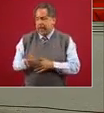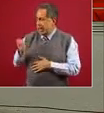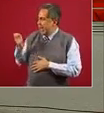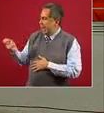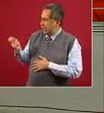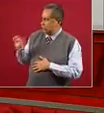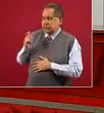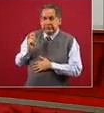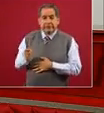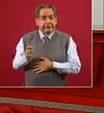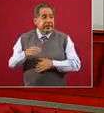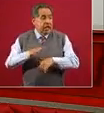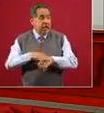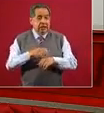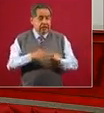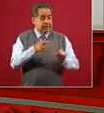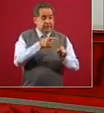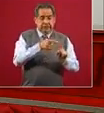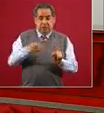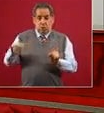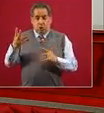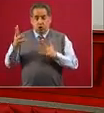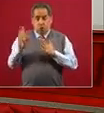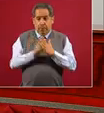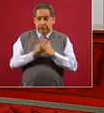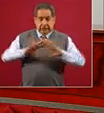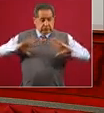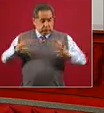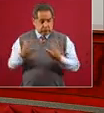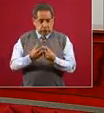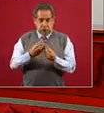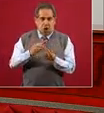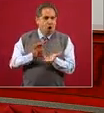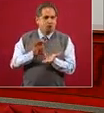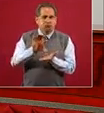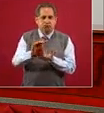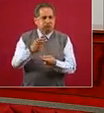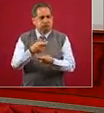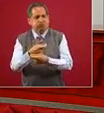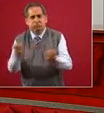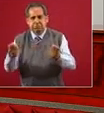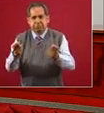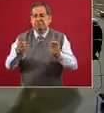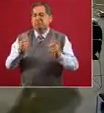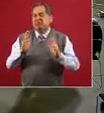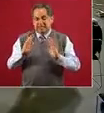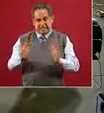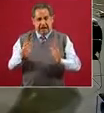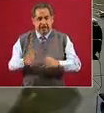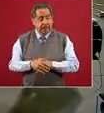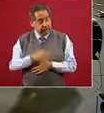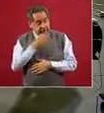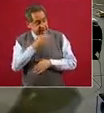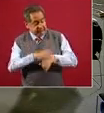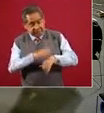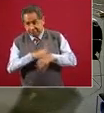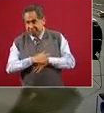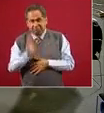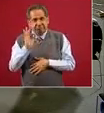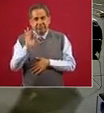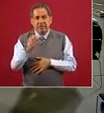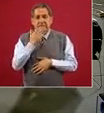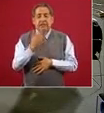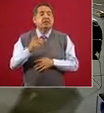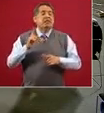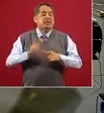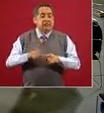este operativo se ha dispersado, y nos da gusto decirles que este operativo también, quienes